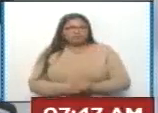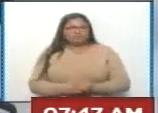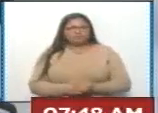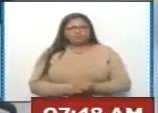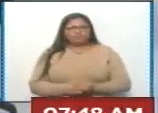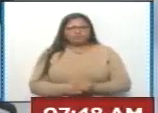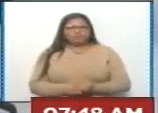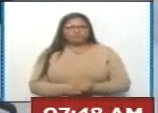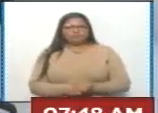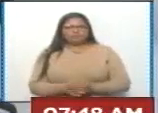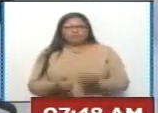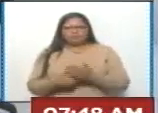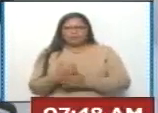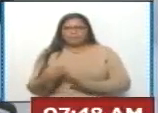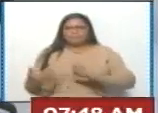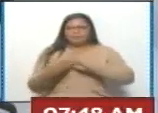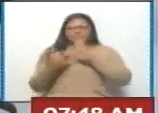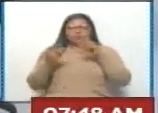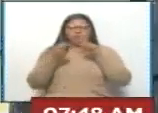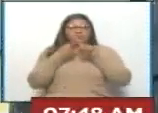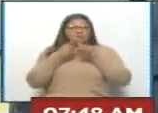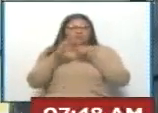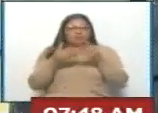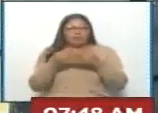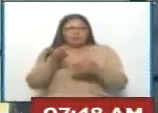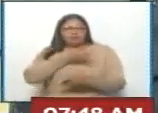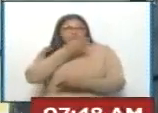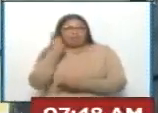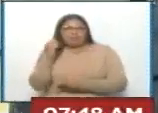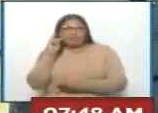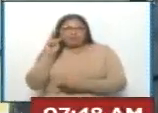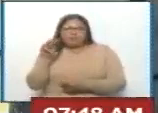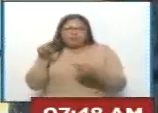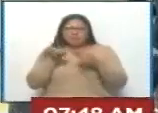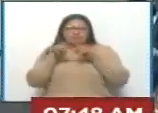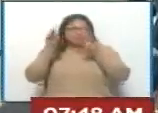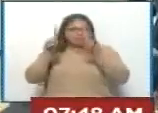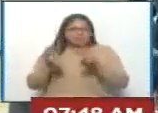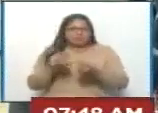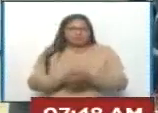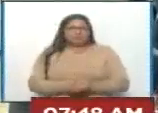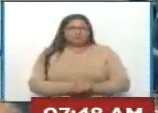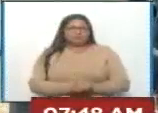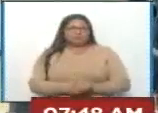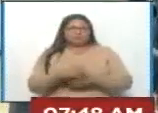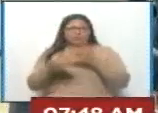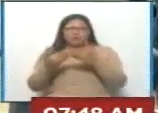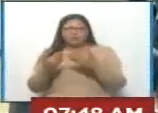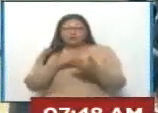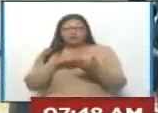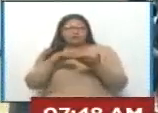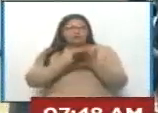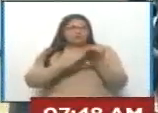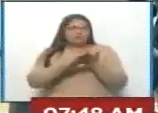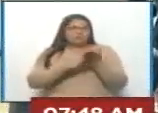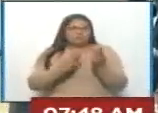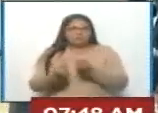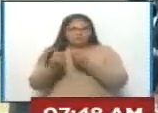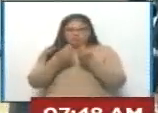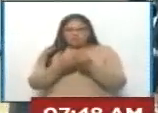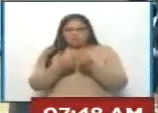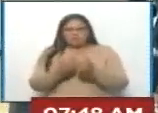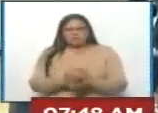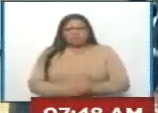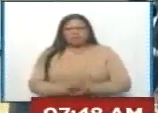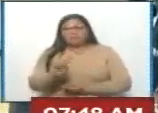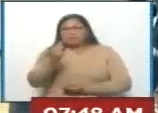el impacto positivo que en lo social tiene estas decisiones y sobre todo la recuperación de la economía y en primer lugar el salario?